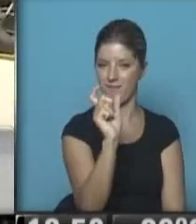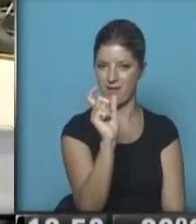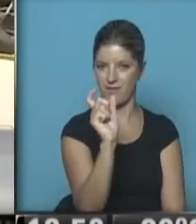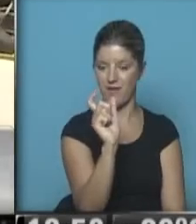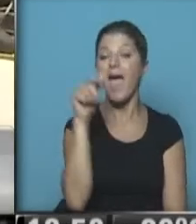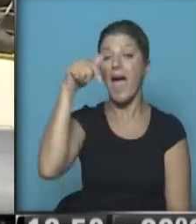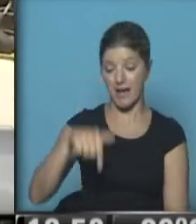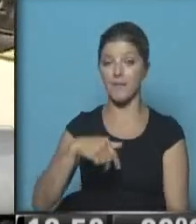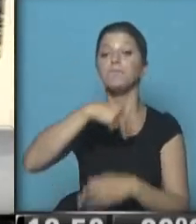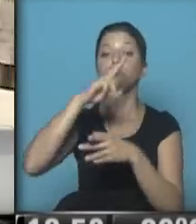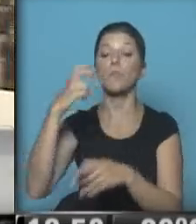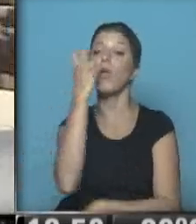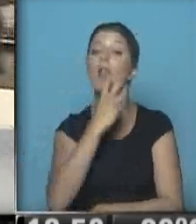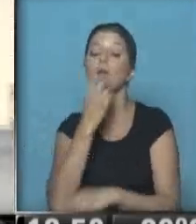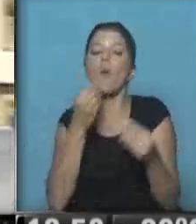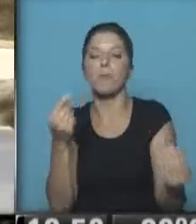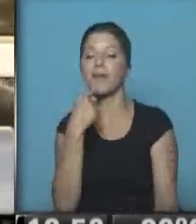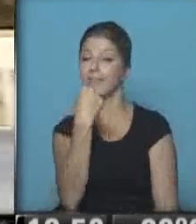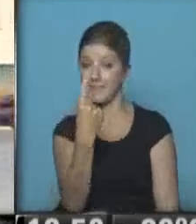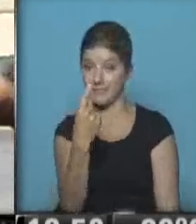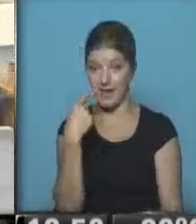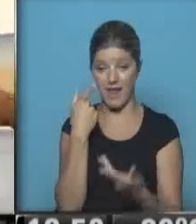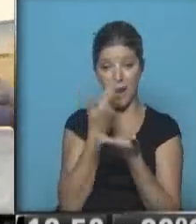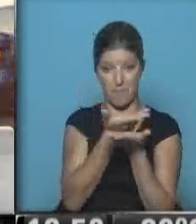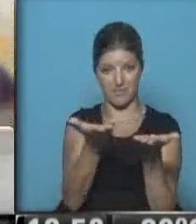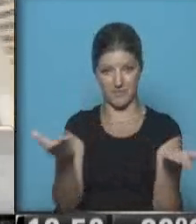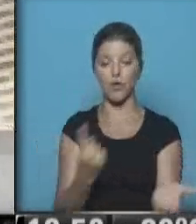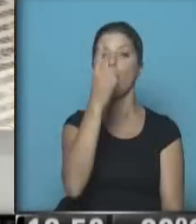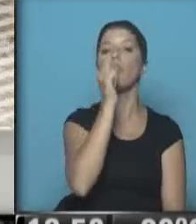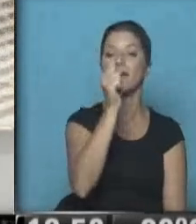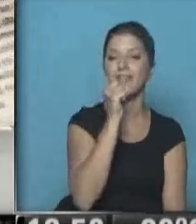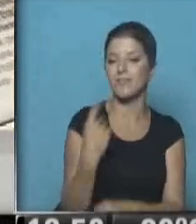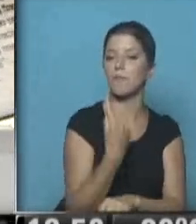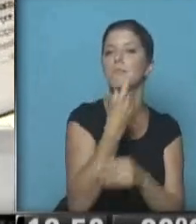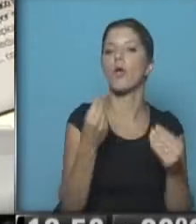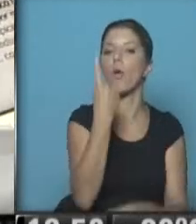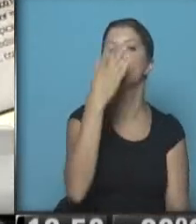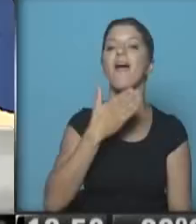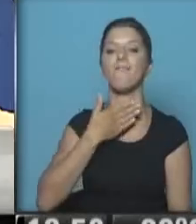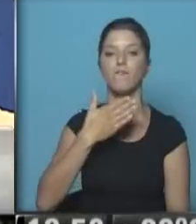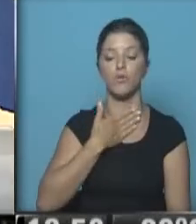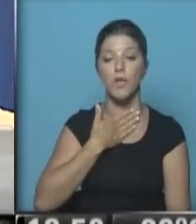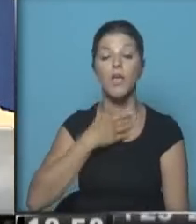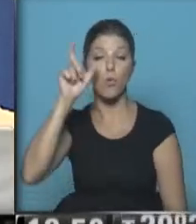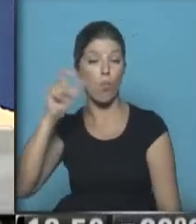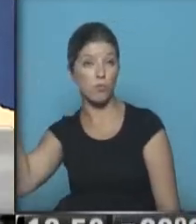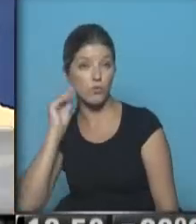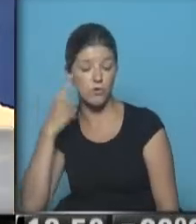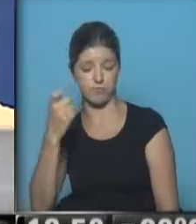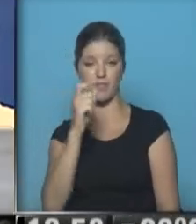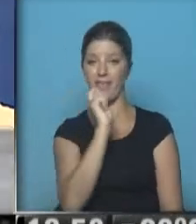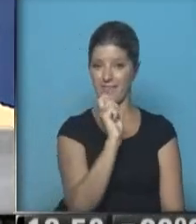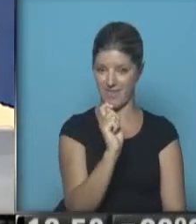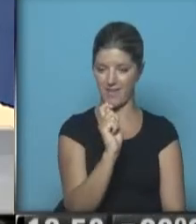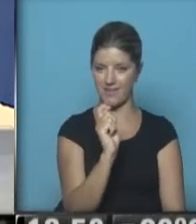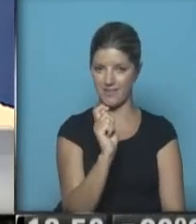Museo de la Lengua, porque dicen en la presentación, un cantante es ante todo una voz que reconocemos a simple escucha, estado de la memoria, vivencia